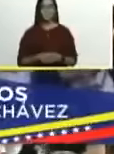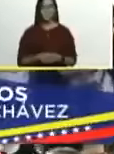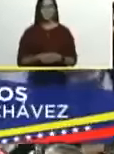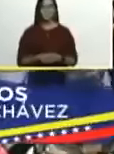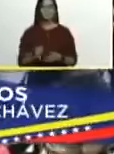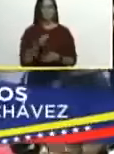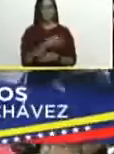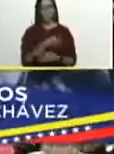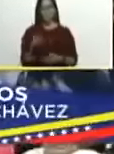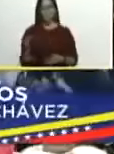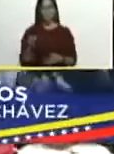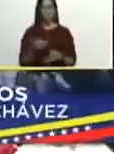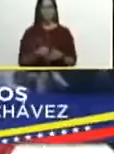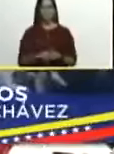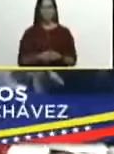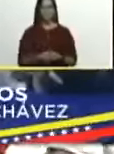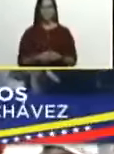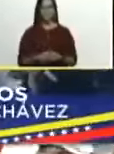Correcto, correcto.